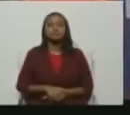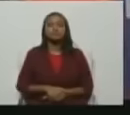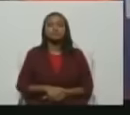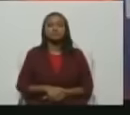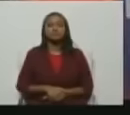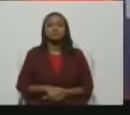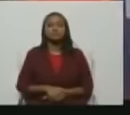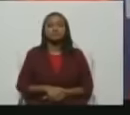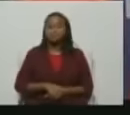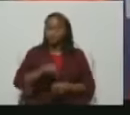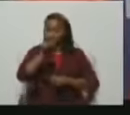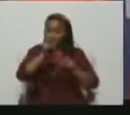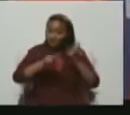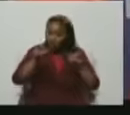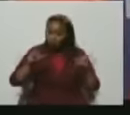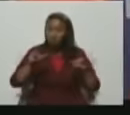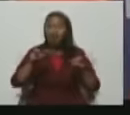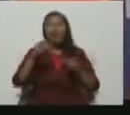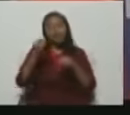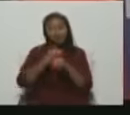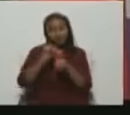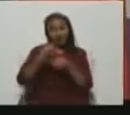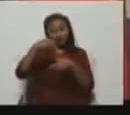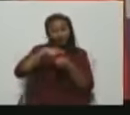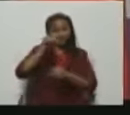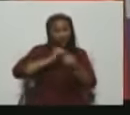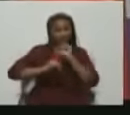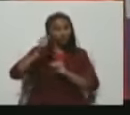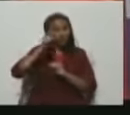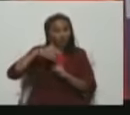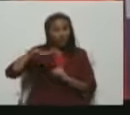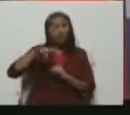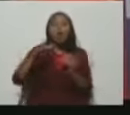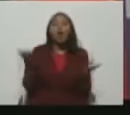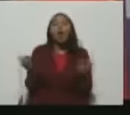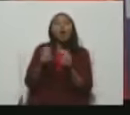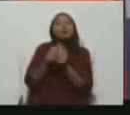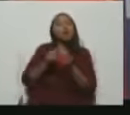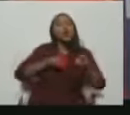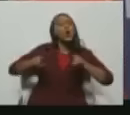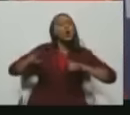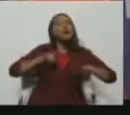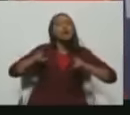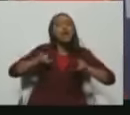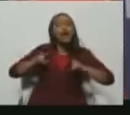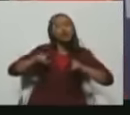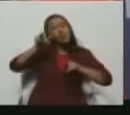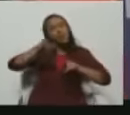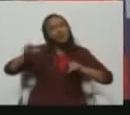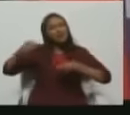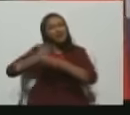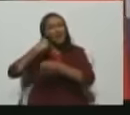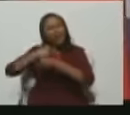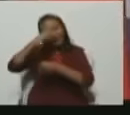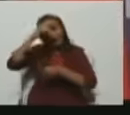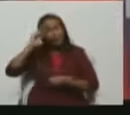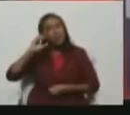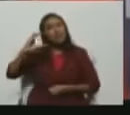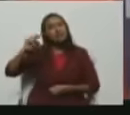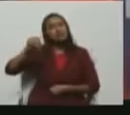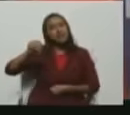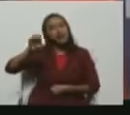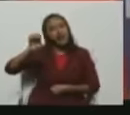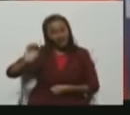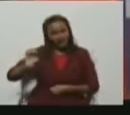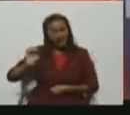El personal defensorial estará coordinando con el personal del Poder Electoral, que es el ente rector, así como con el personal